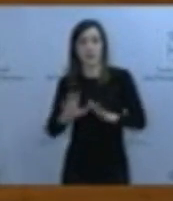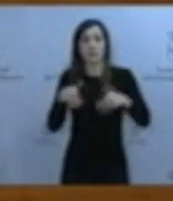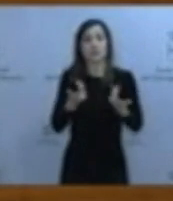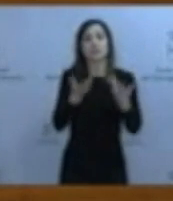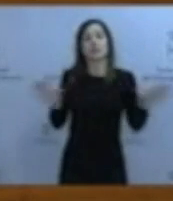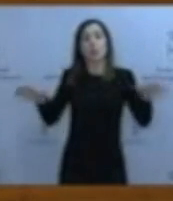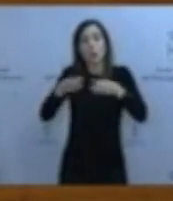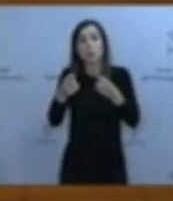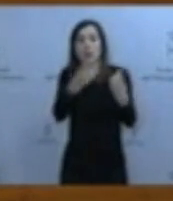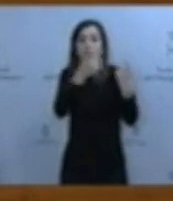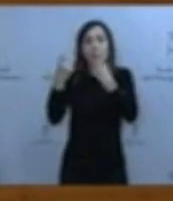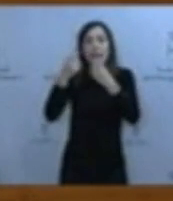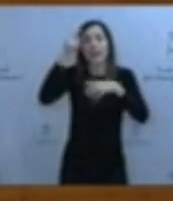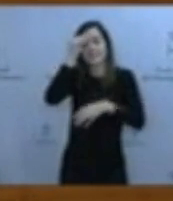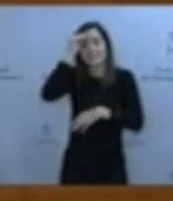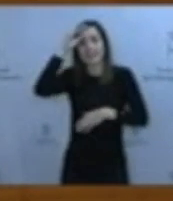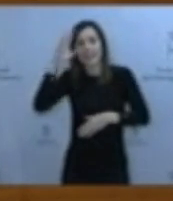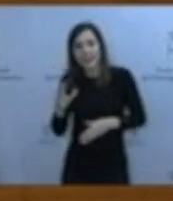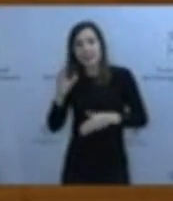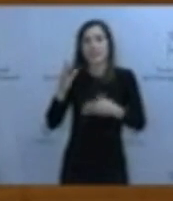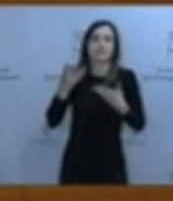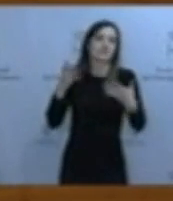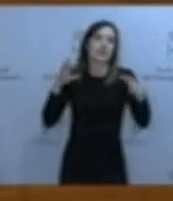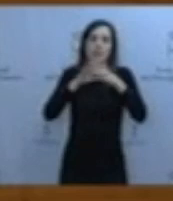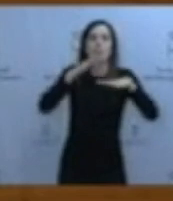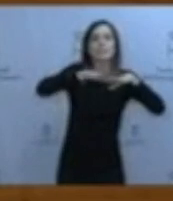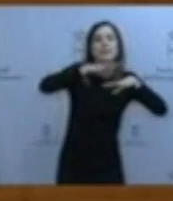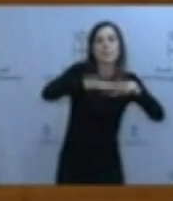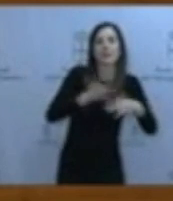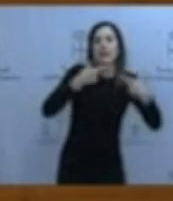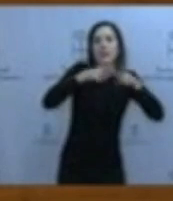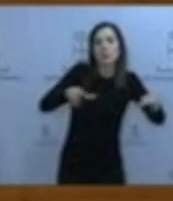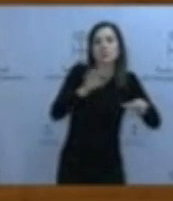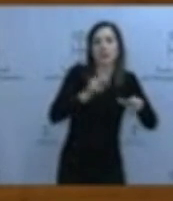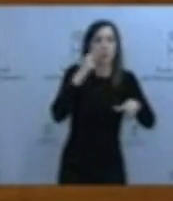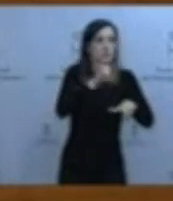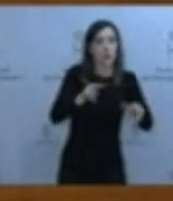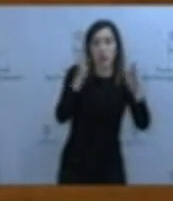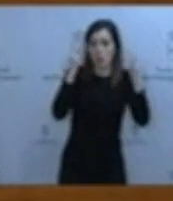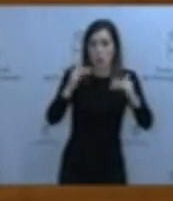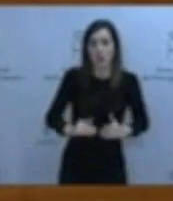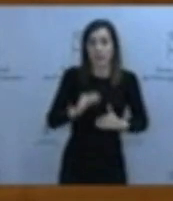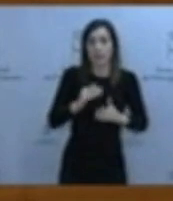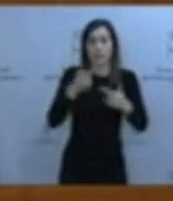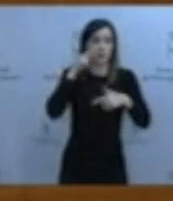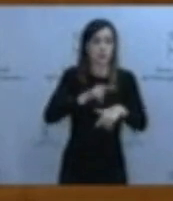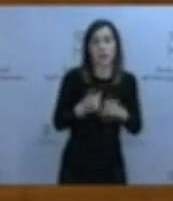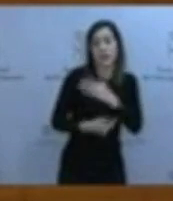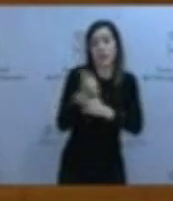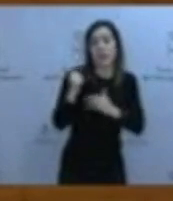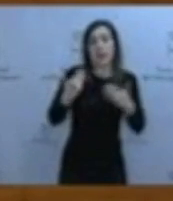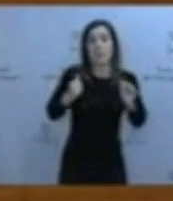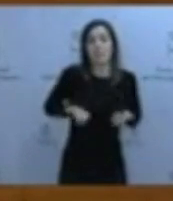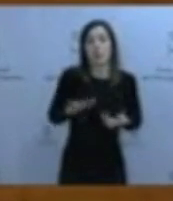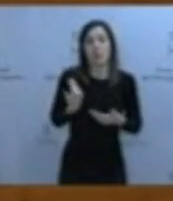alumnado que cuente con inteligencias que no sean la lógico-matemática, la lingüística o la visual, que en los últimos años ha empezado a trabajar, se quedan